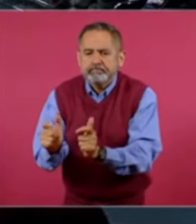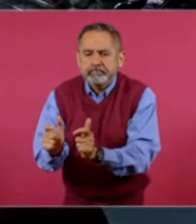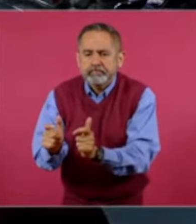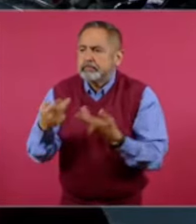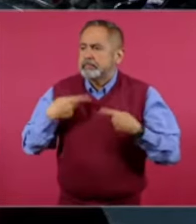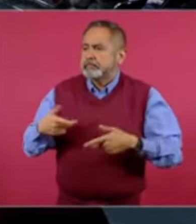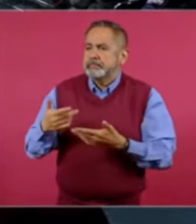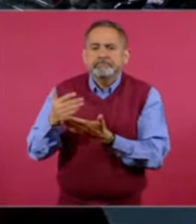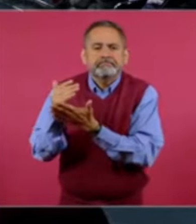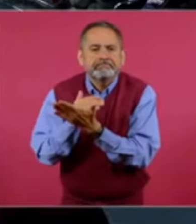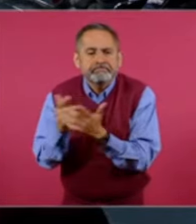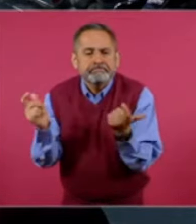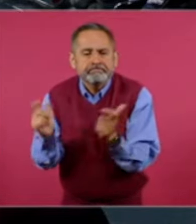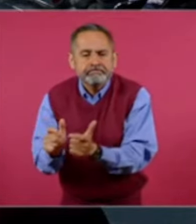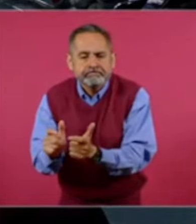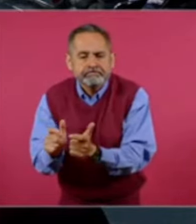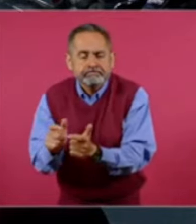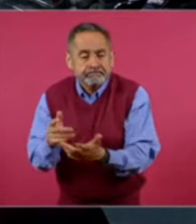desde hace décadas,